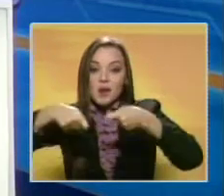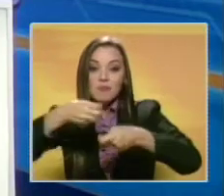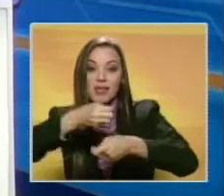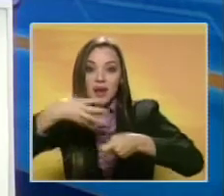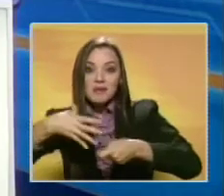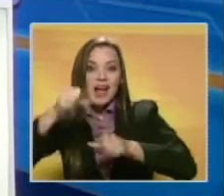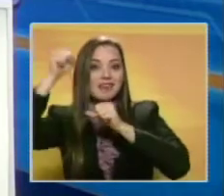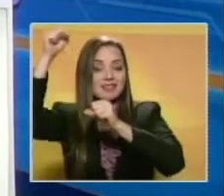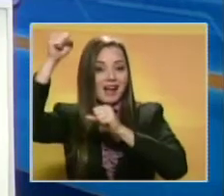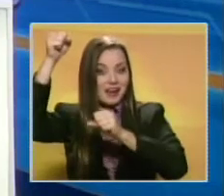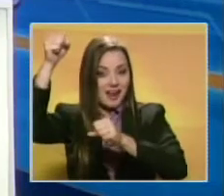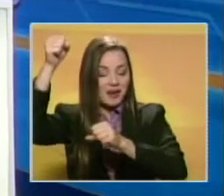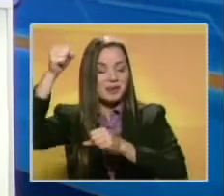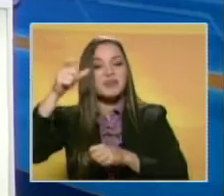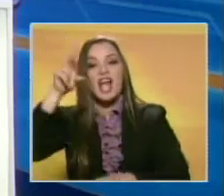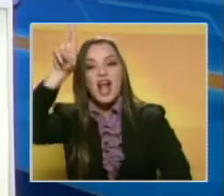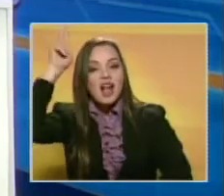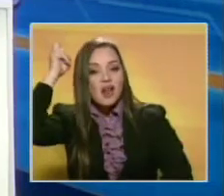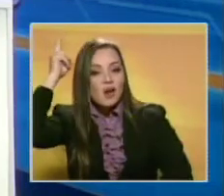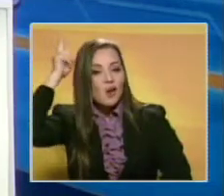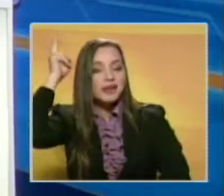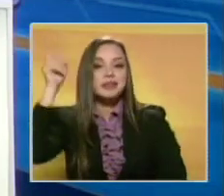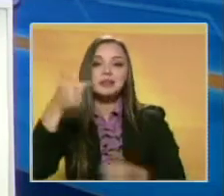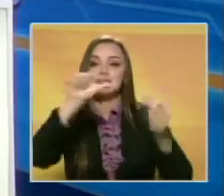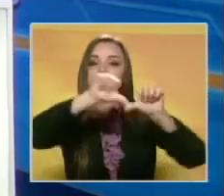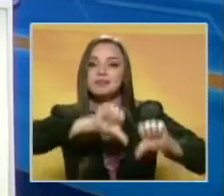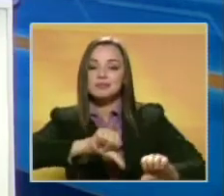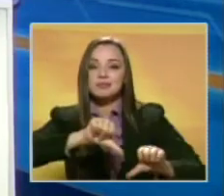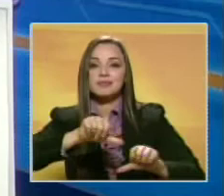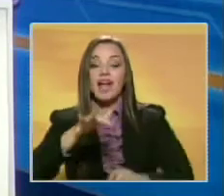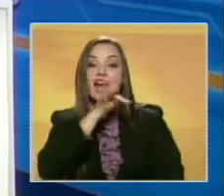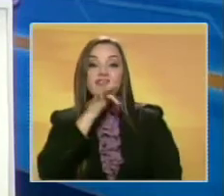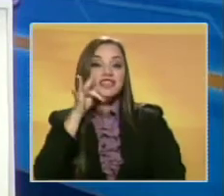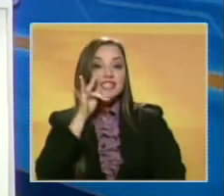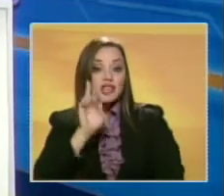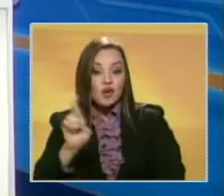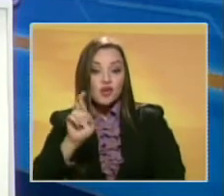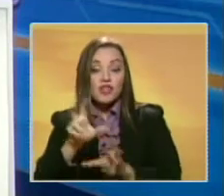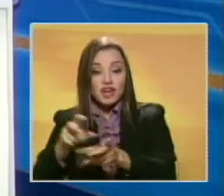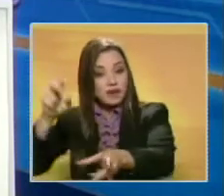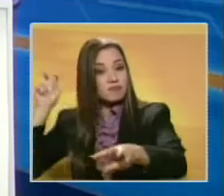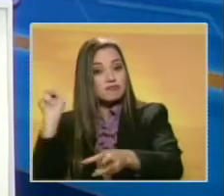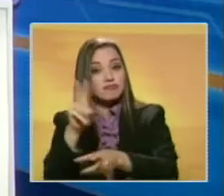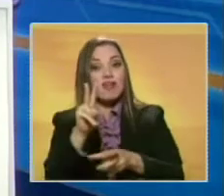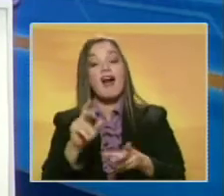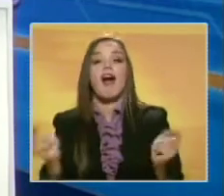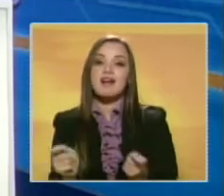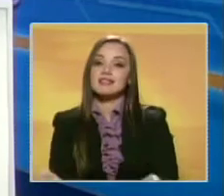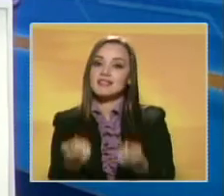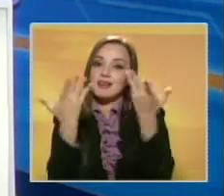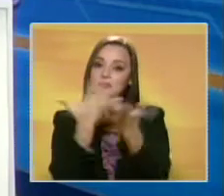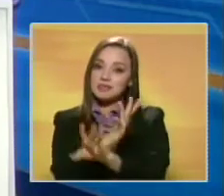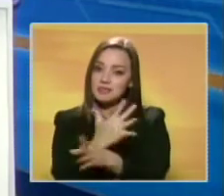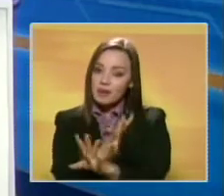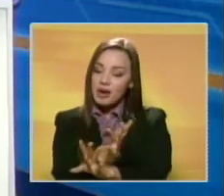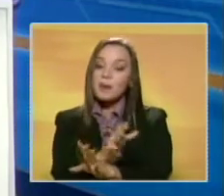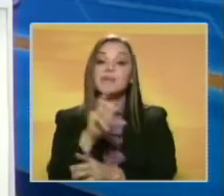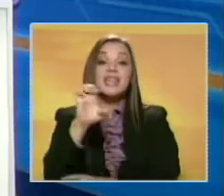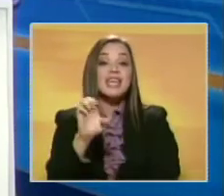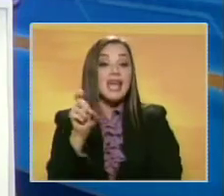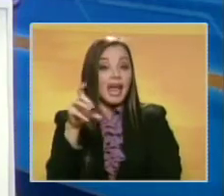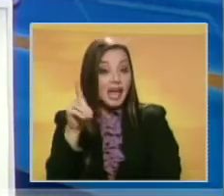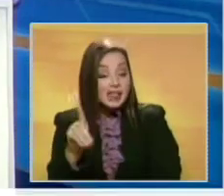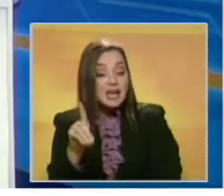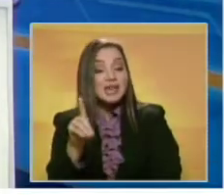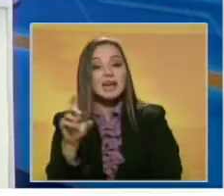el terreno a los Indios de Cleveland. Todo esto en una jornada en la que Francisco Rodríguez consiguió su octavo salvado de la temporada y Edward Mujica ganó su segundo encuentro